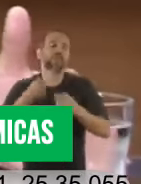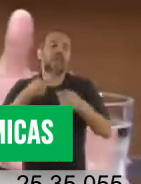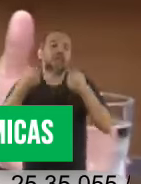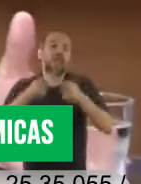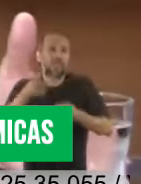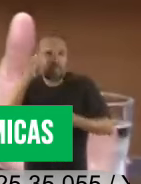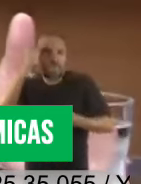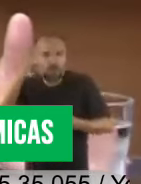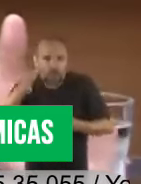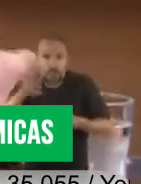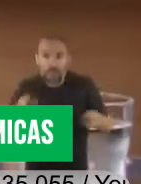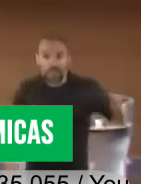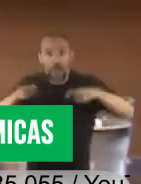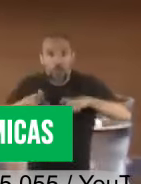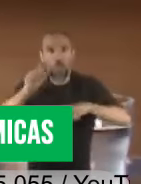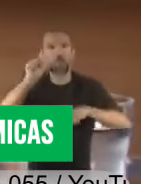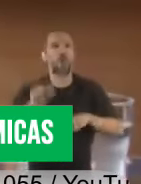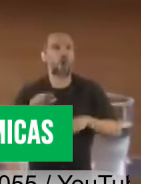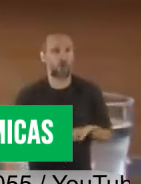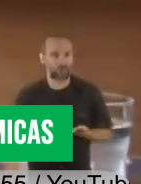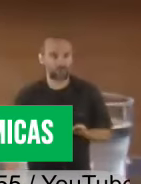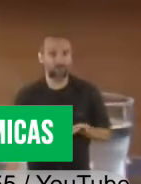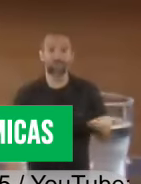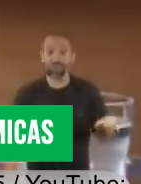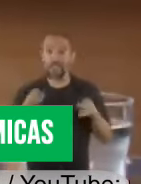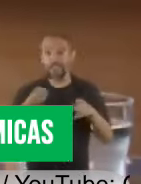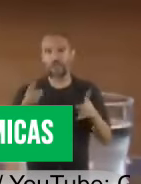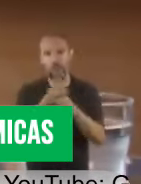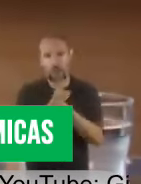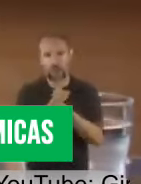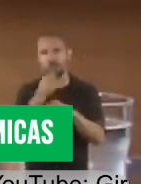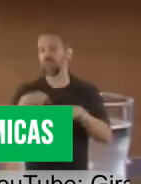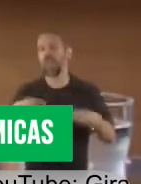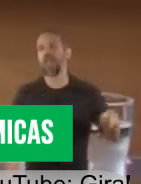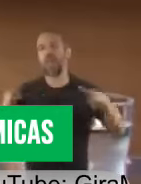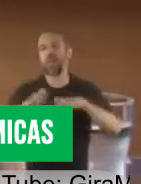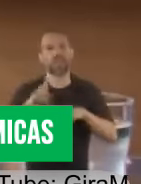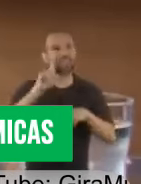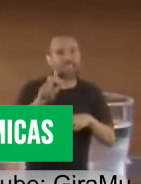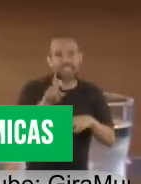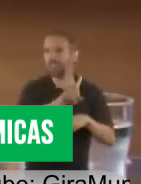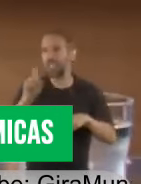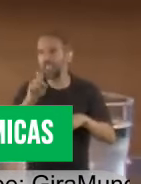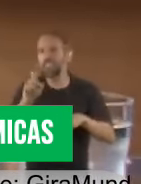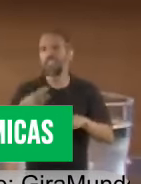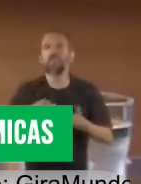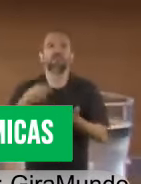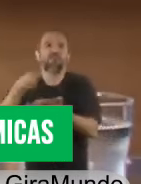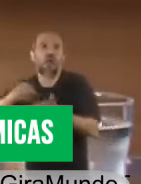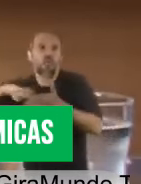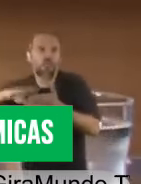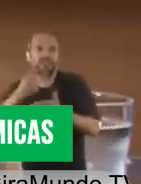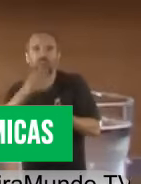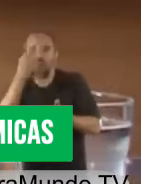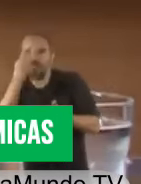su trabajo, como decíamos recién, pero además cierta ironía en la lógica de contener, y a esto iba recién, de contener las